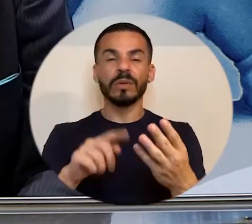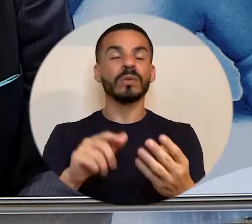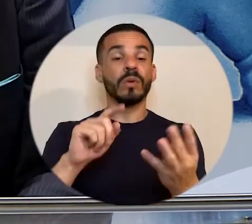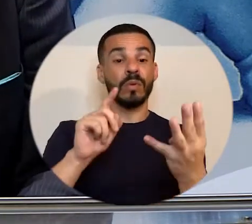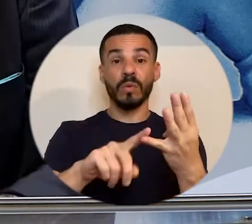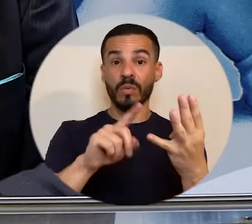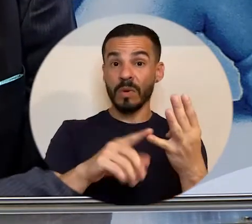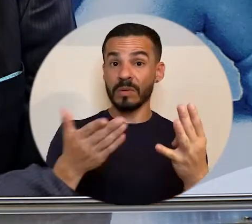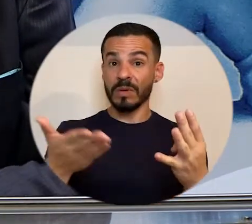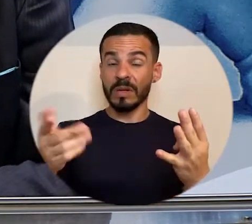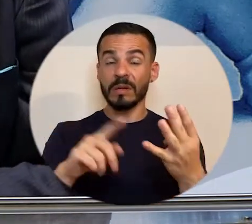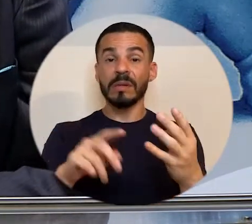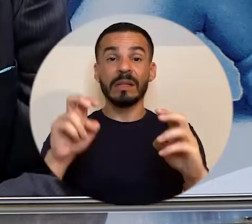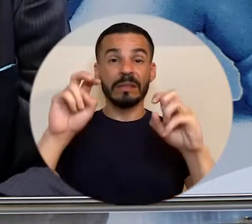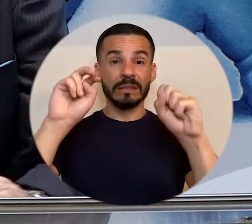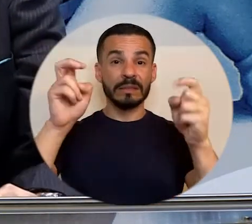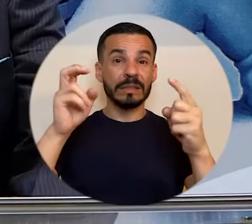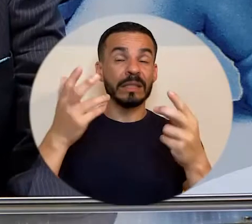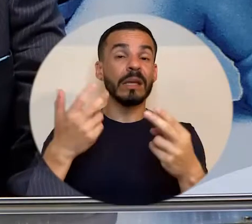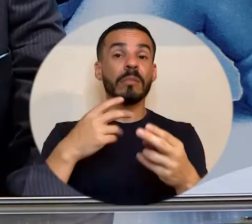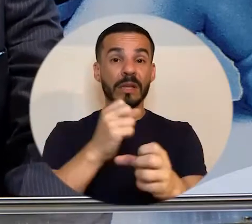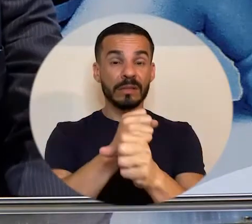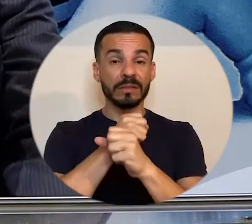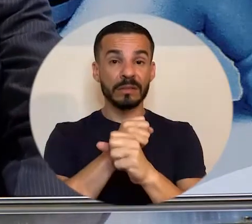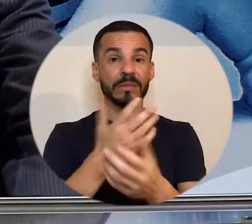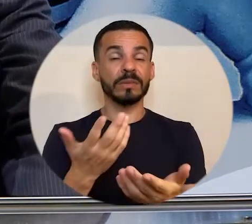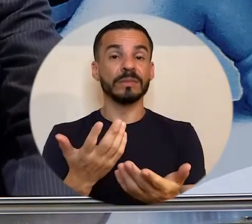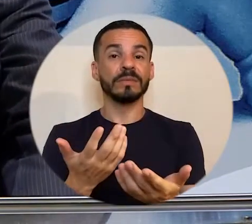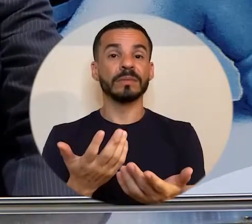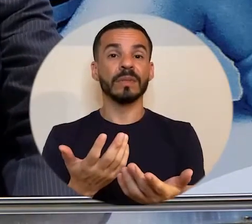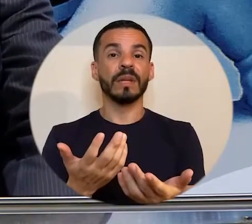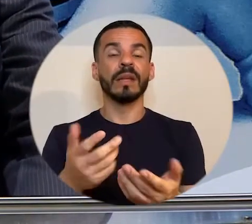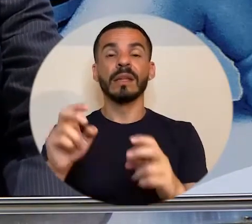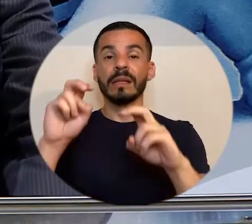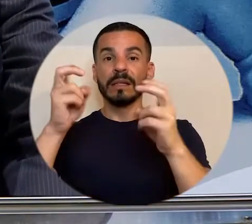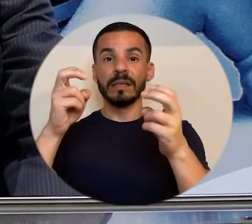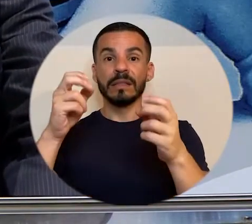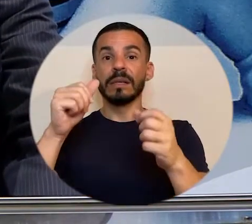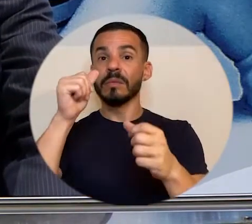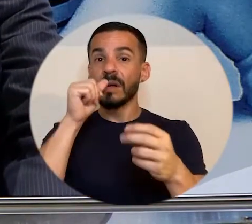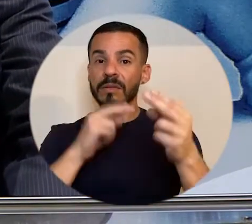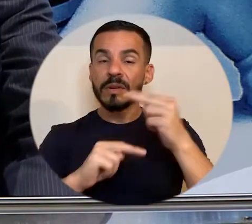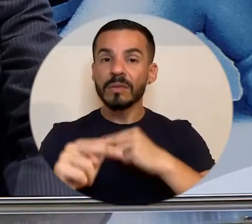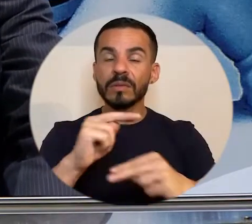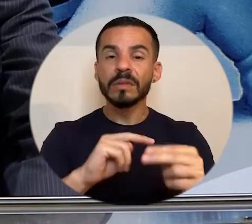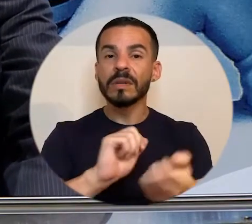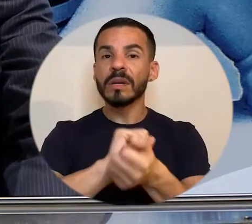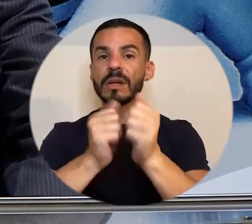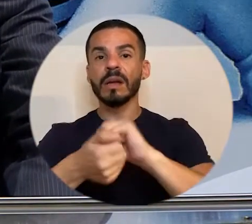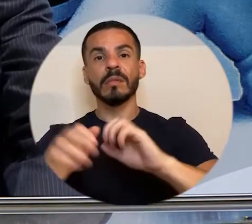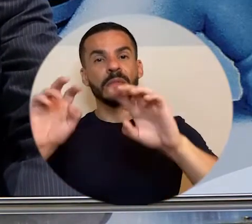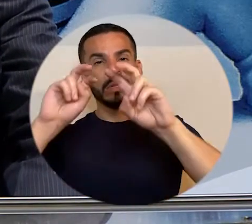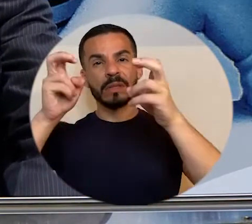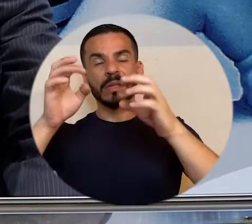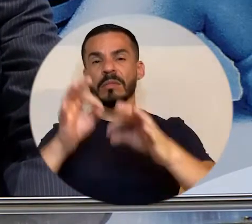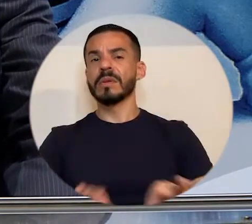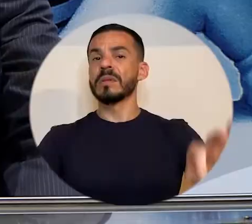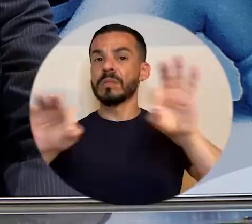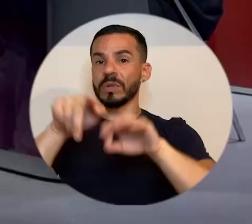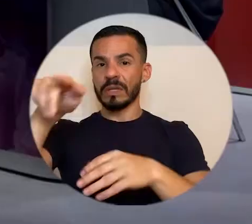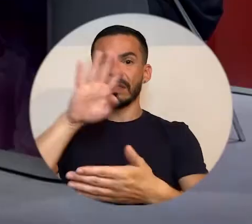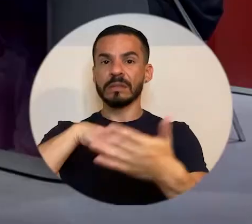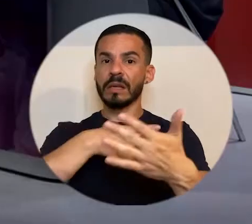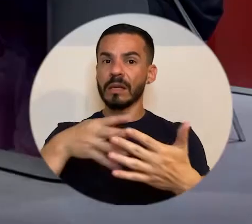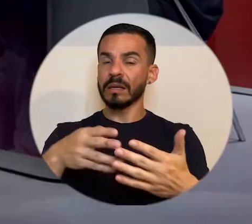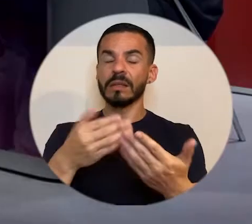cuarto factor es que el tema de seguridad y el tema de narcotráfico se va a convertir en tema central en esa